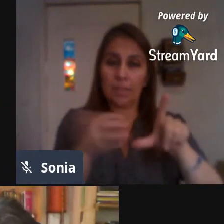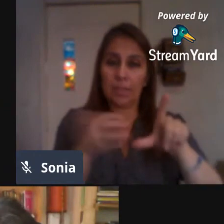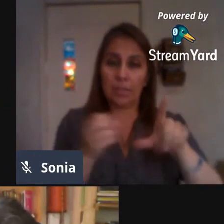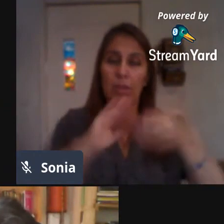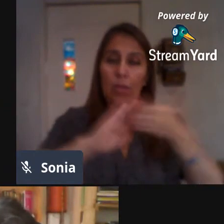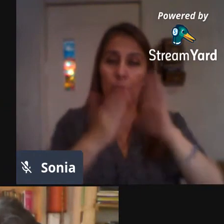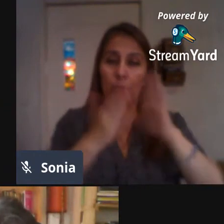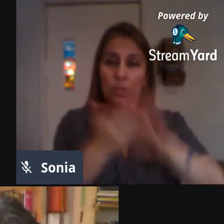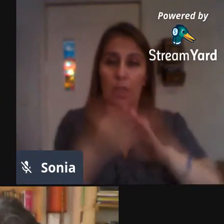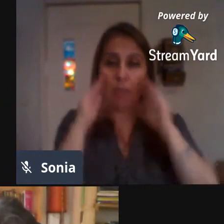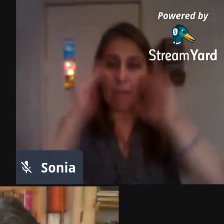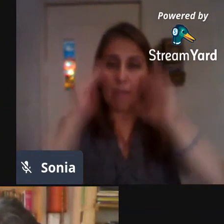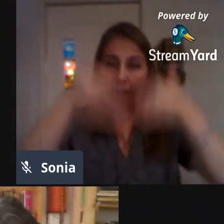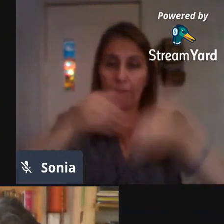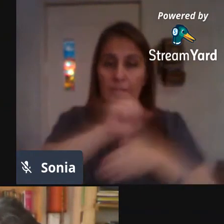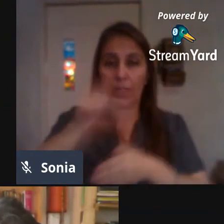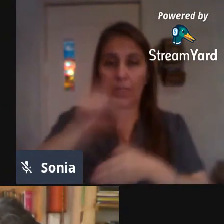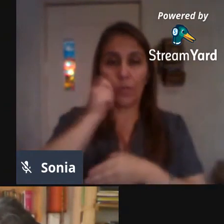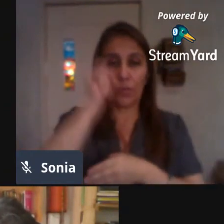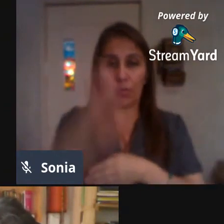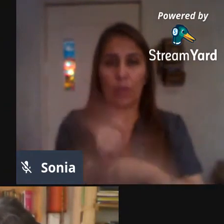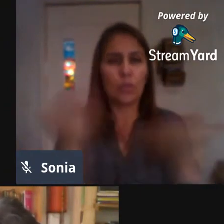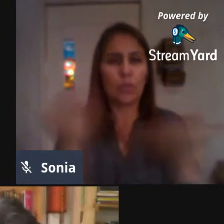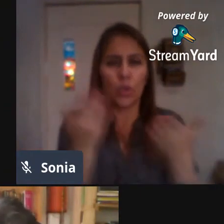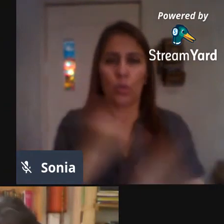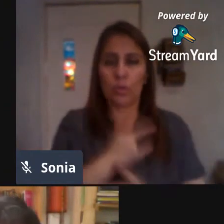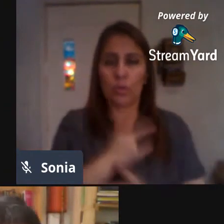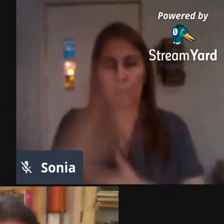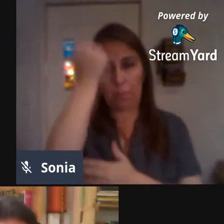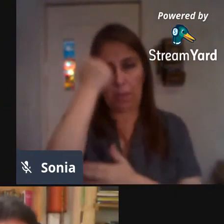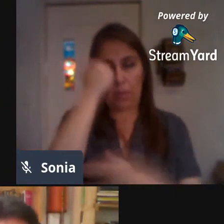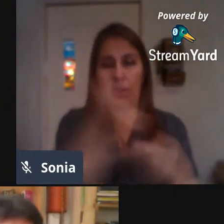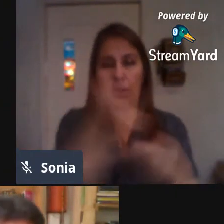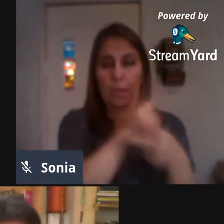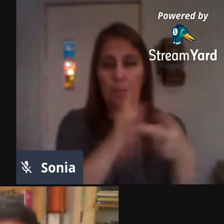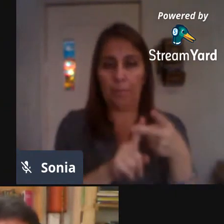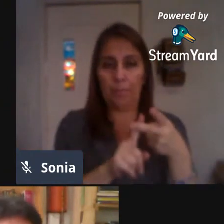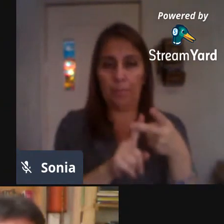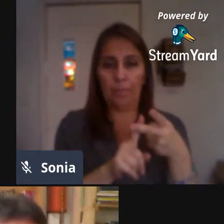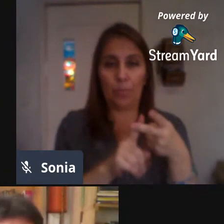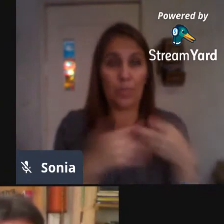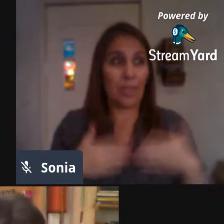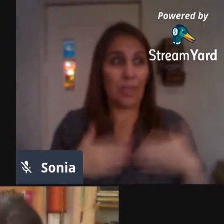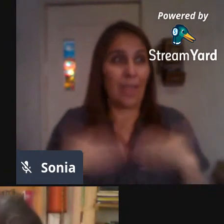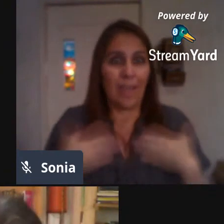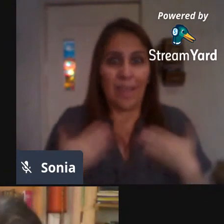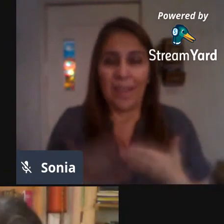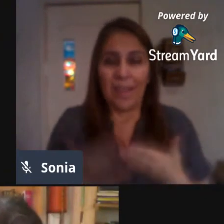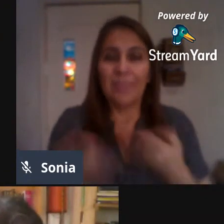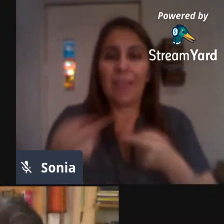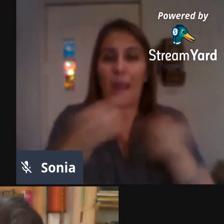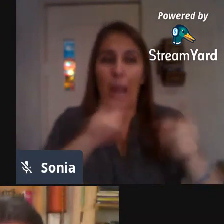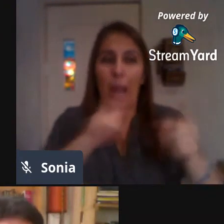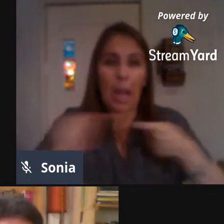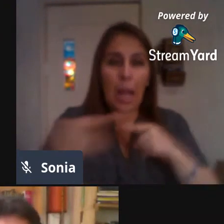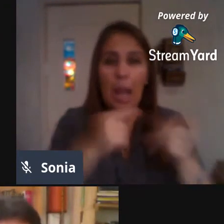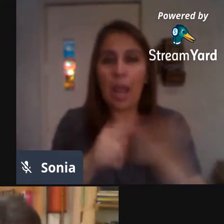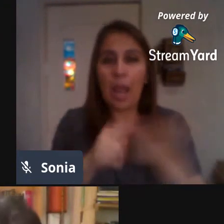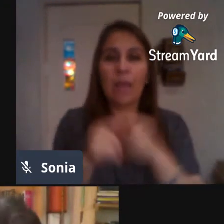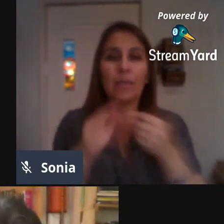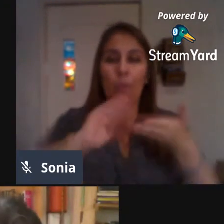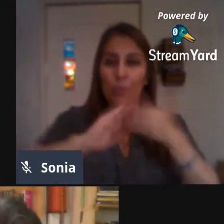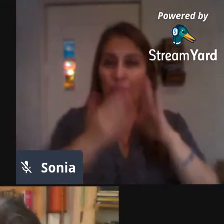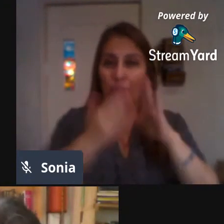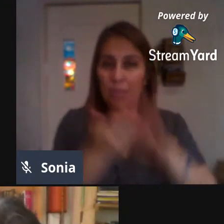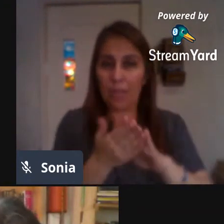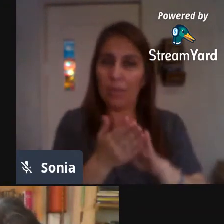derechos humanos de la universidad pedagógica por esta introducción nuestros diálogos comunitarios que ya suman varias jornadas